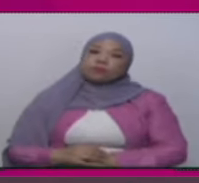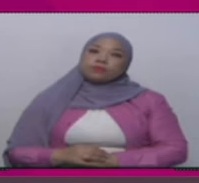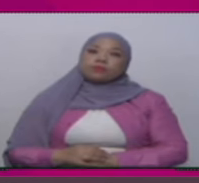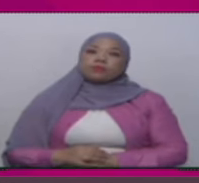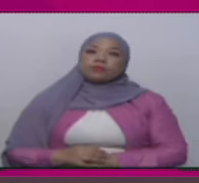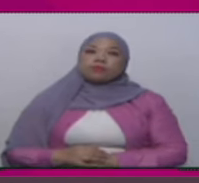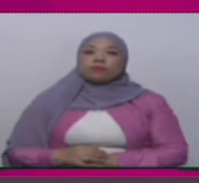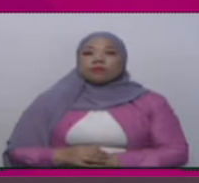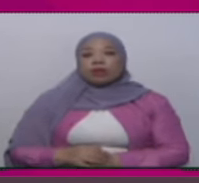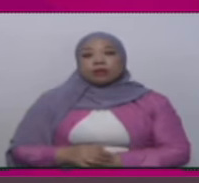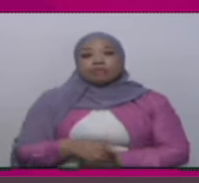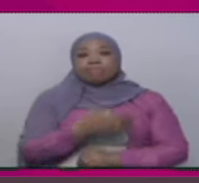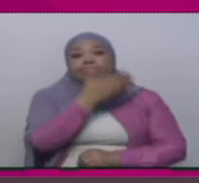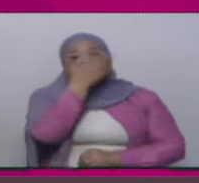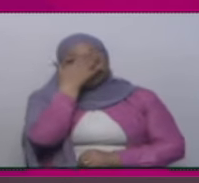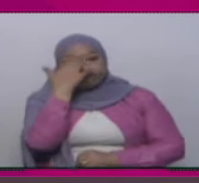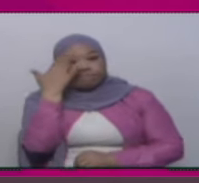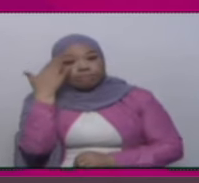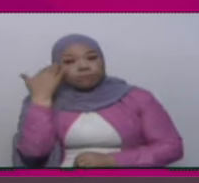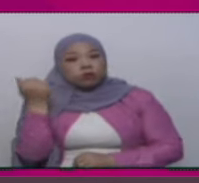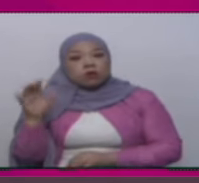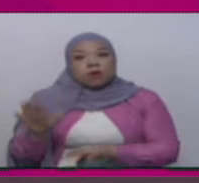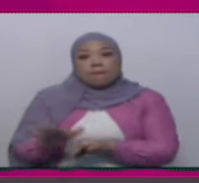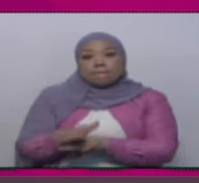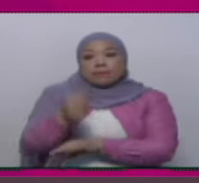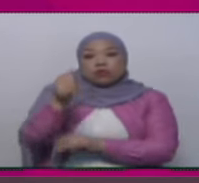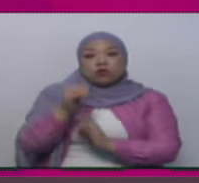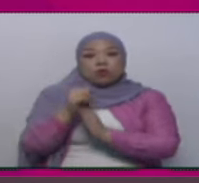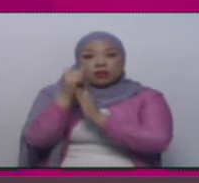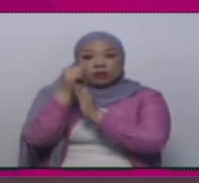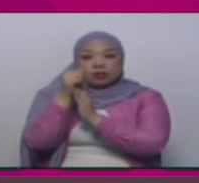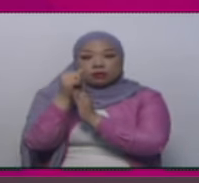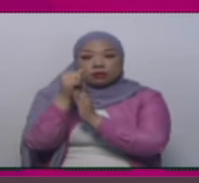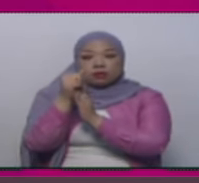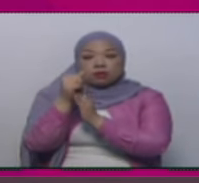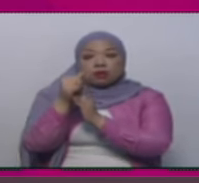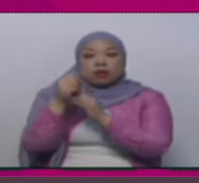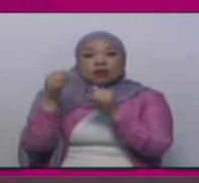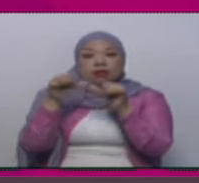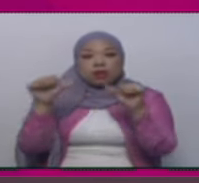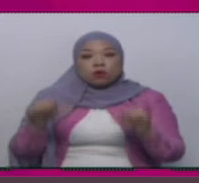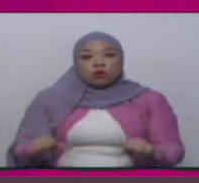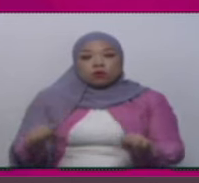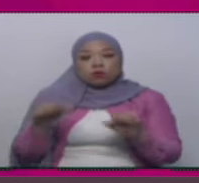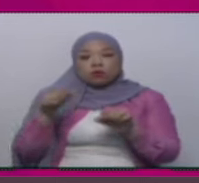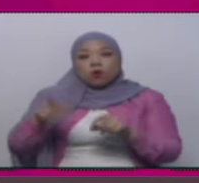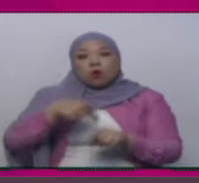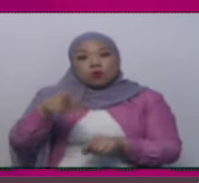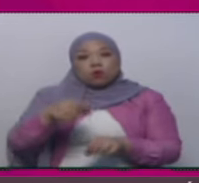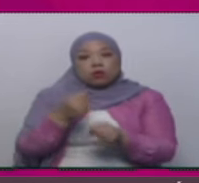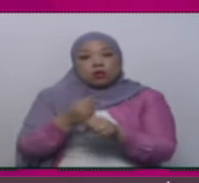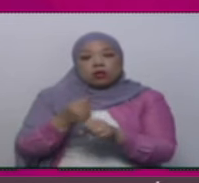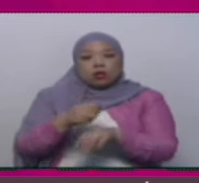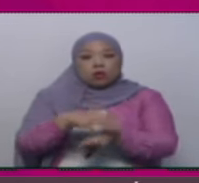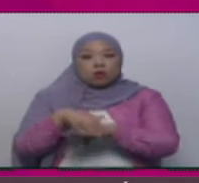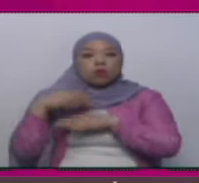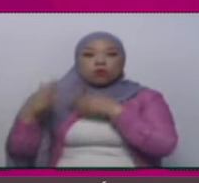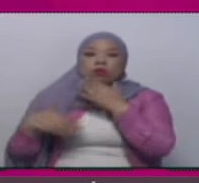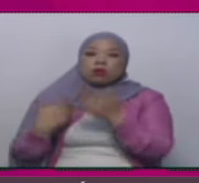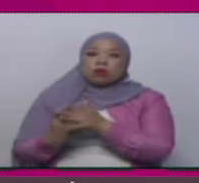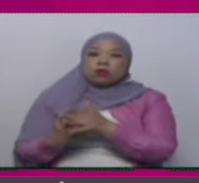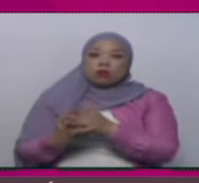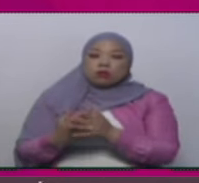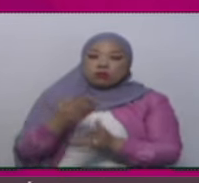¿O es que se olvidan que los principales líderes de la monarquía y del sistema político de Londres hacían